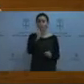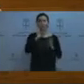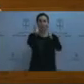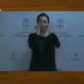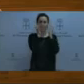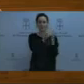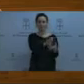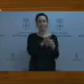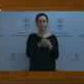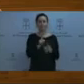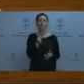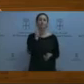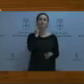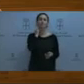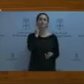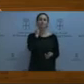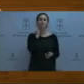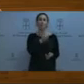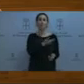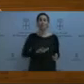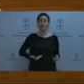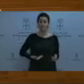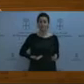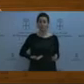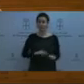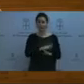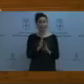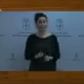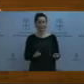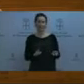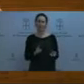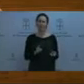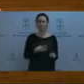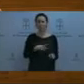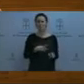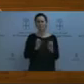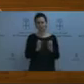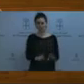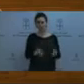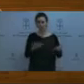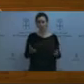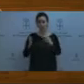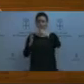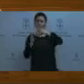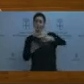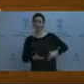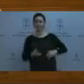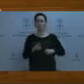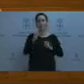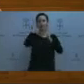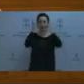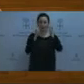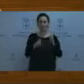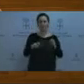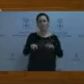un propietario es más difícil que resulte abandonado. Ahora bien, por lo que se refiere al censo de animales abandonados o errantes, la Consejería